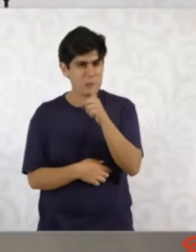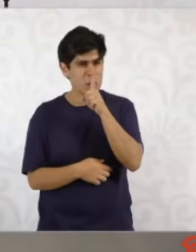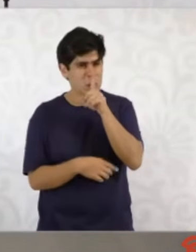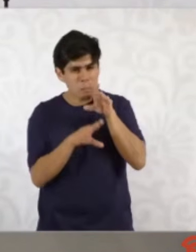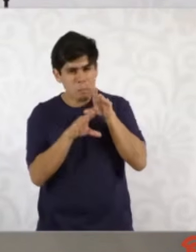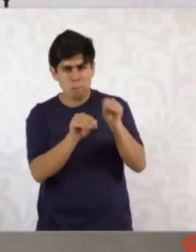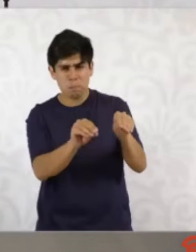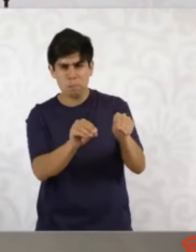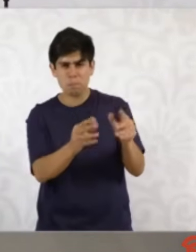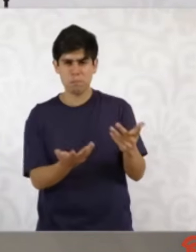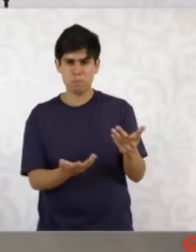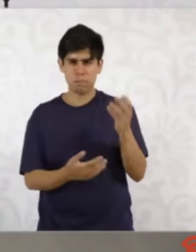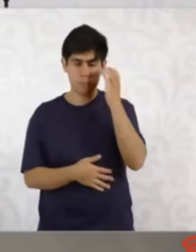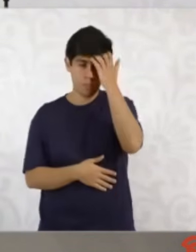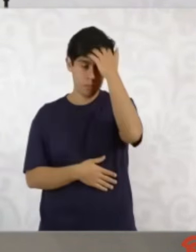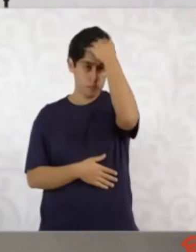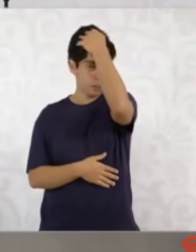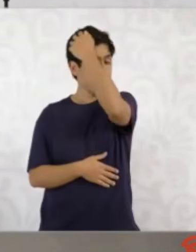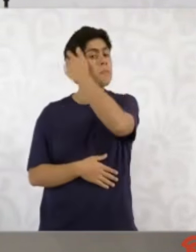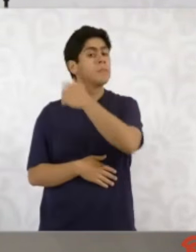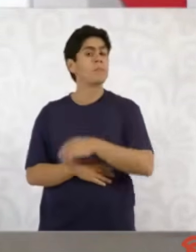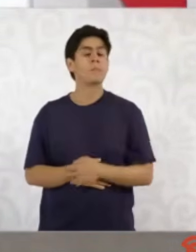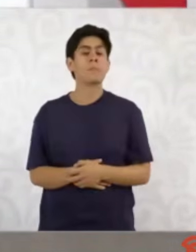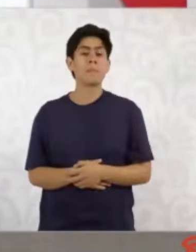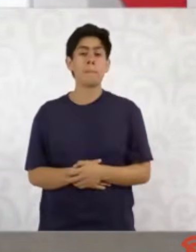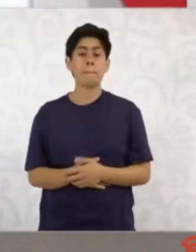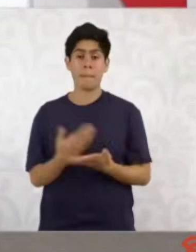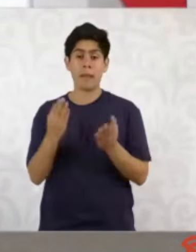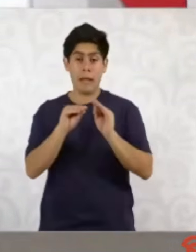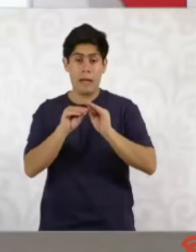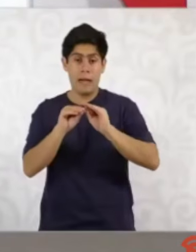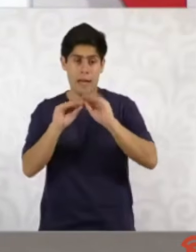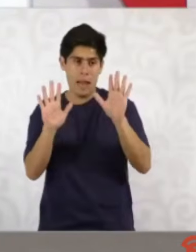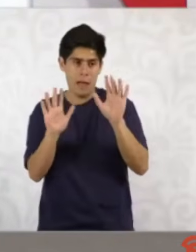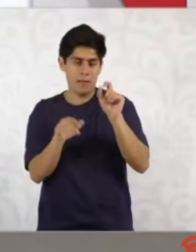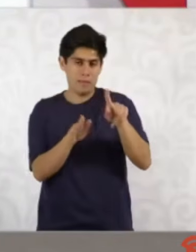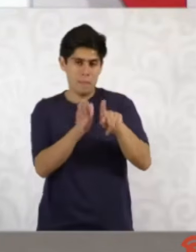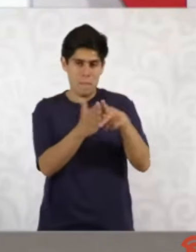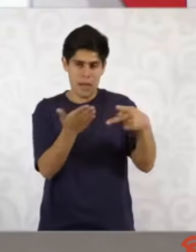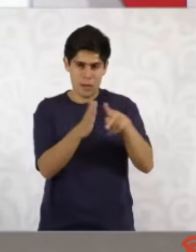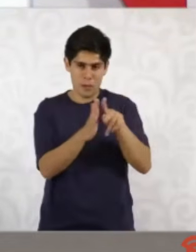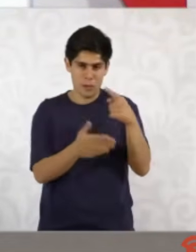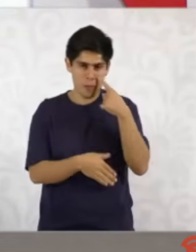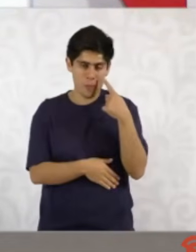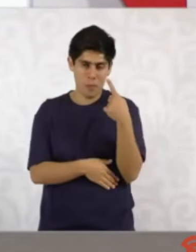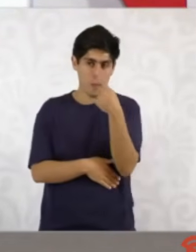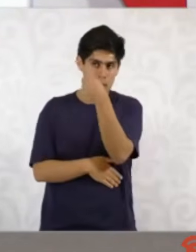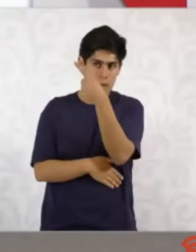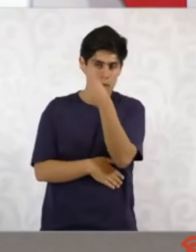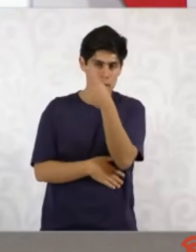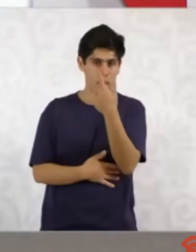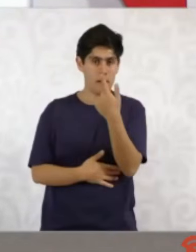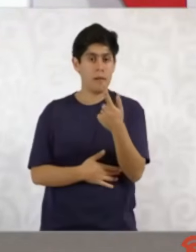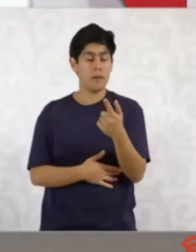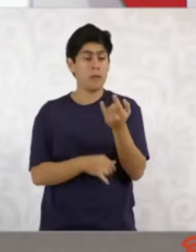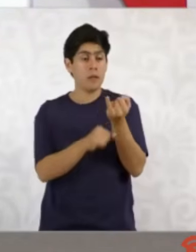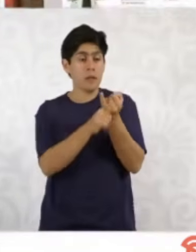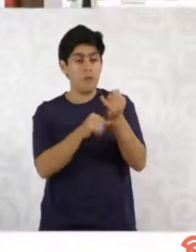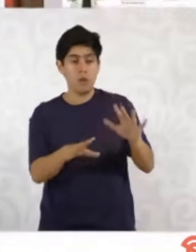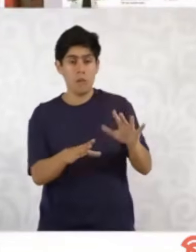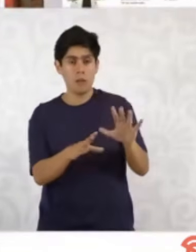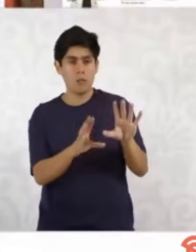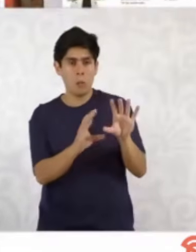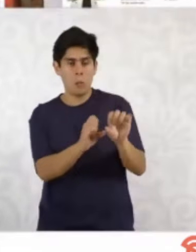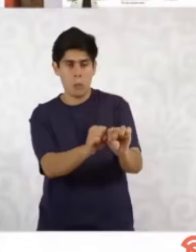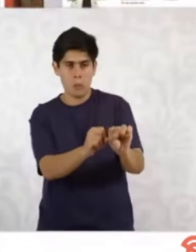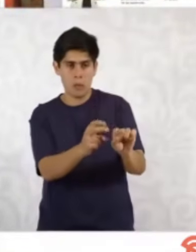Obviamente los medios de comunicación también, aquí tenemos censura a radio y televisión, van por prensa y